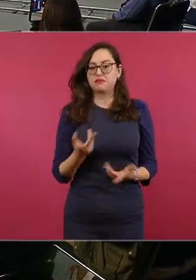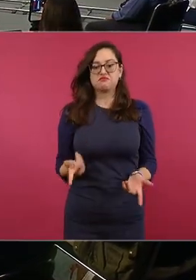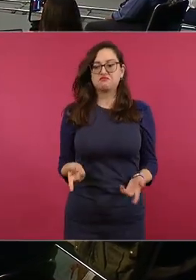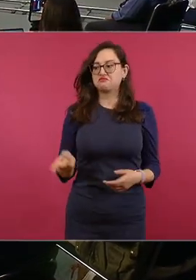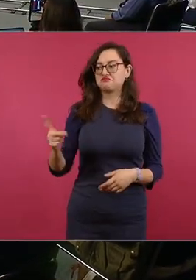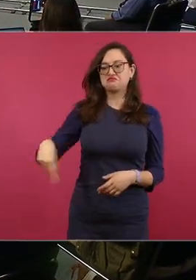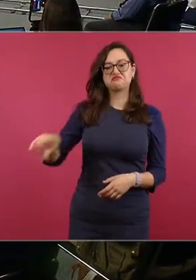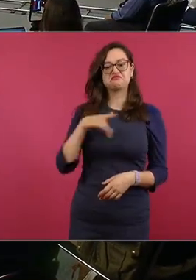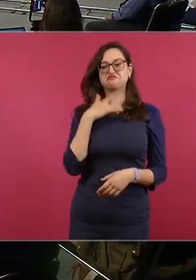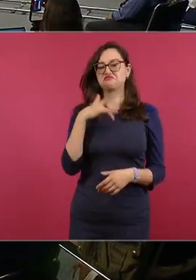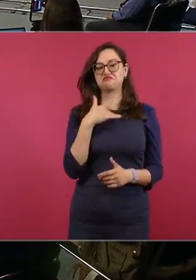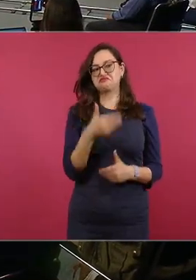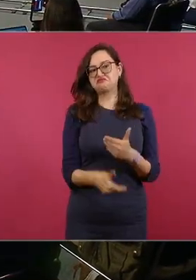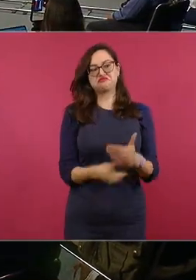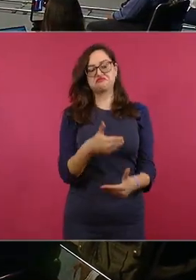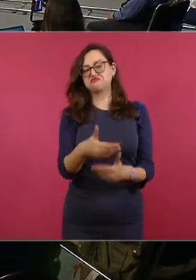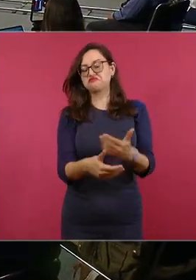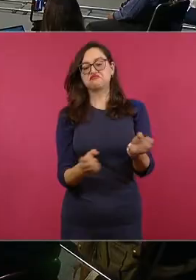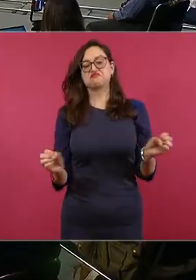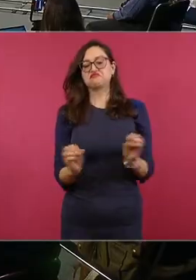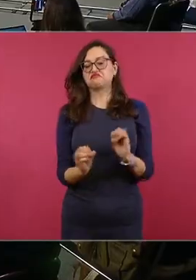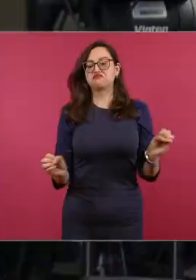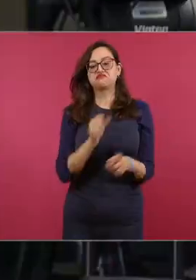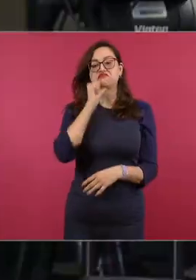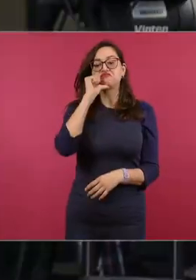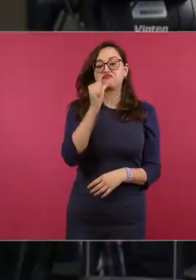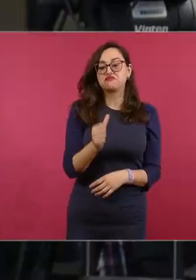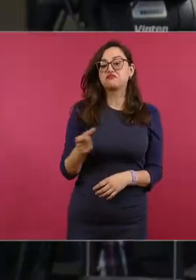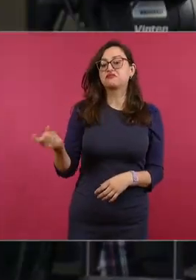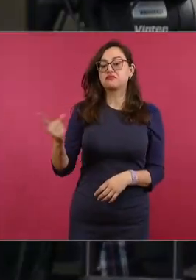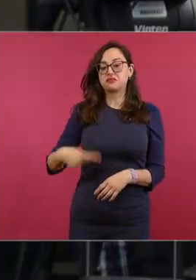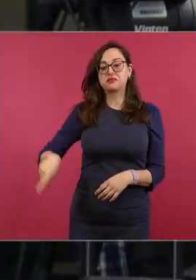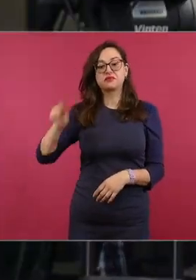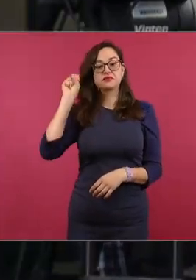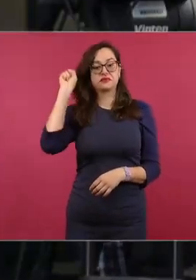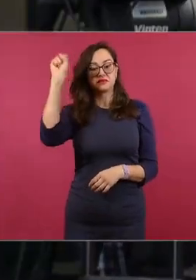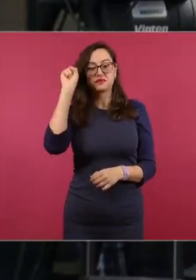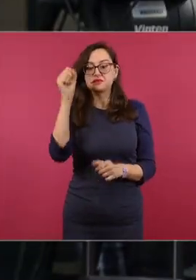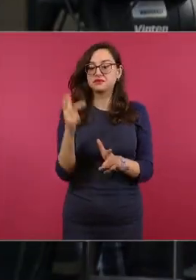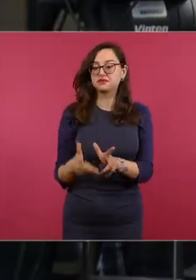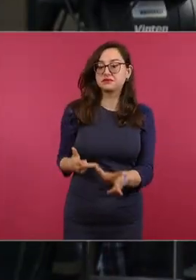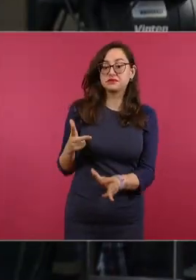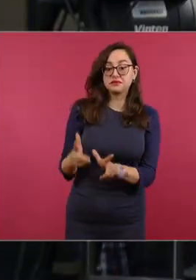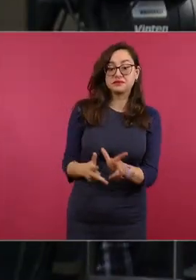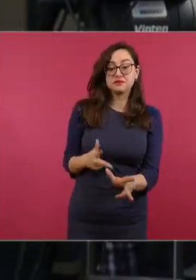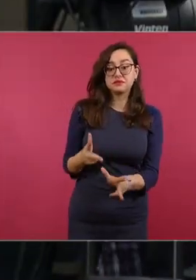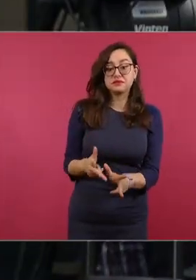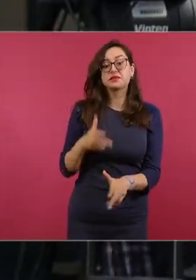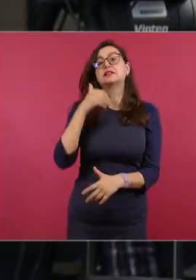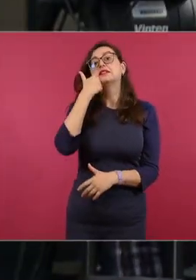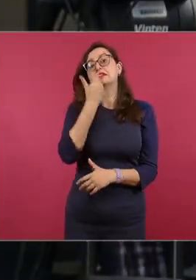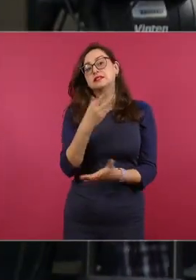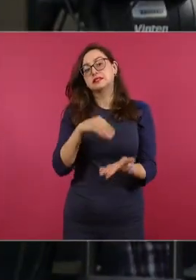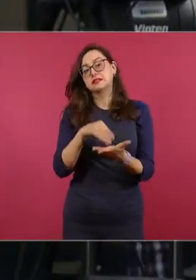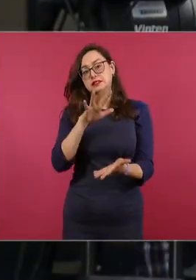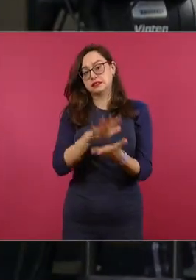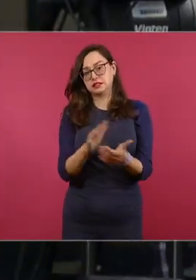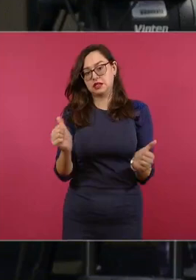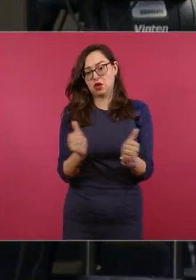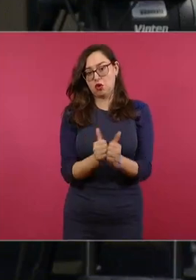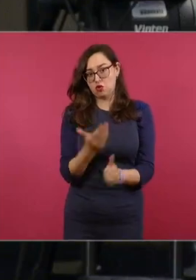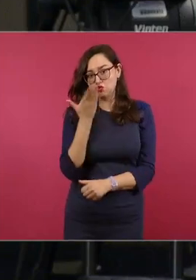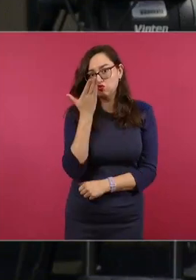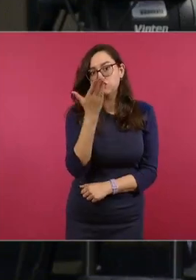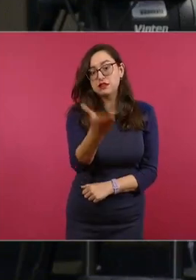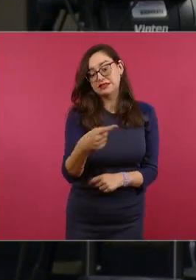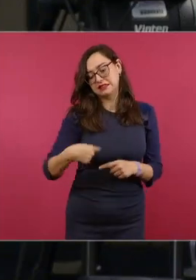son del Frente Ferrocarrilero de Reconstrucción Sindical, quienes buscan una audiencia con usted para que de esta manera, antes